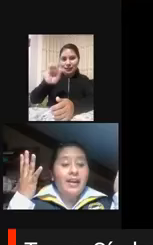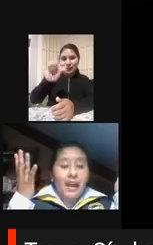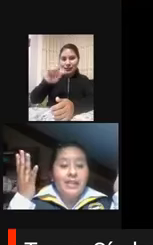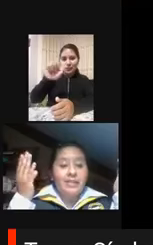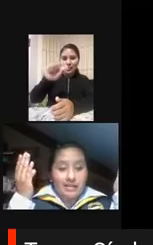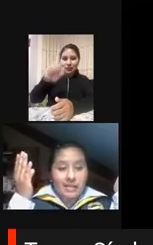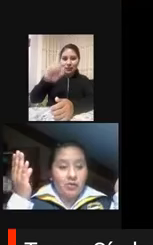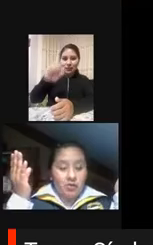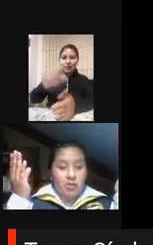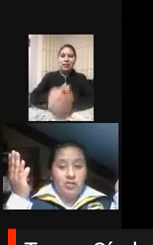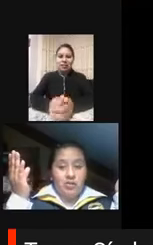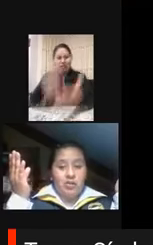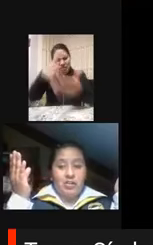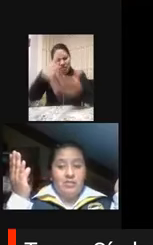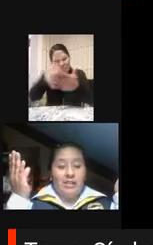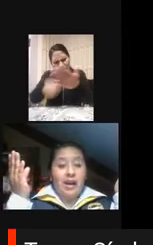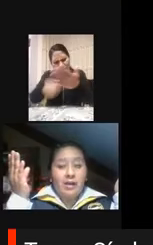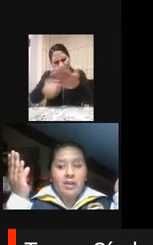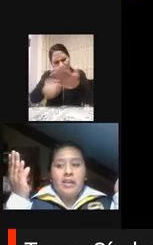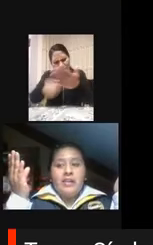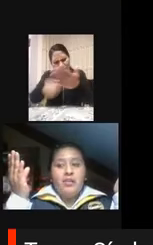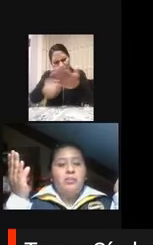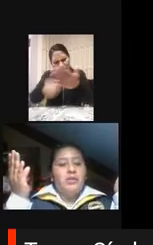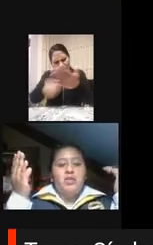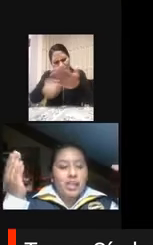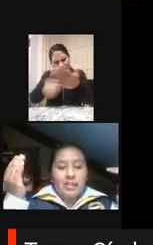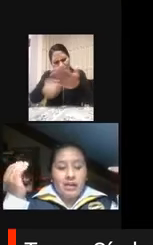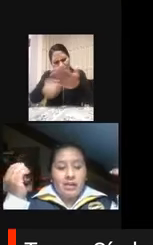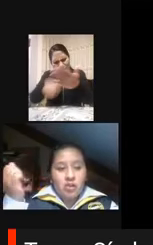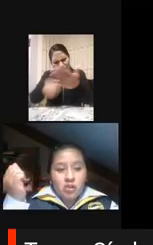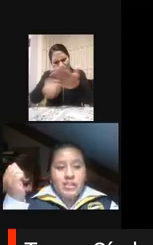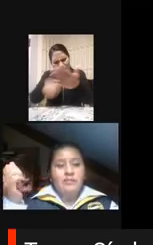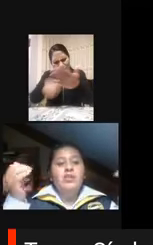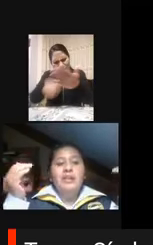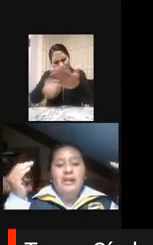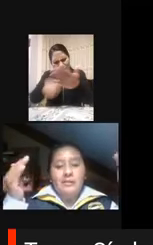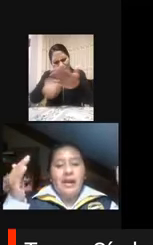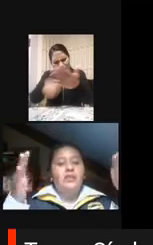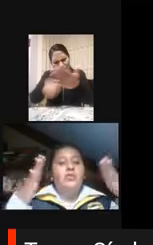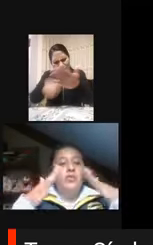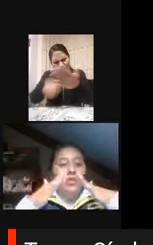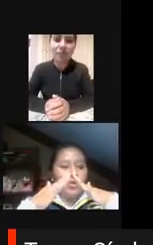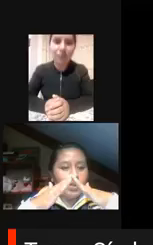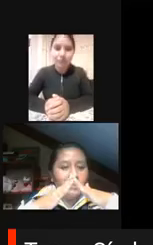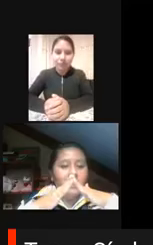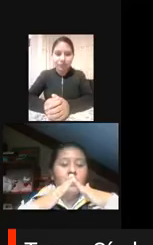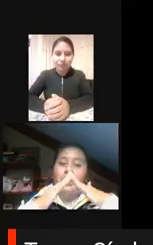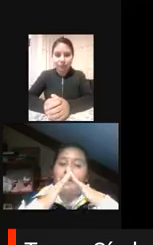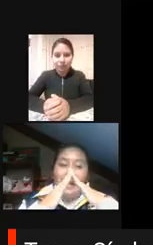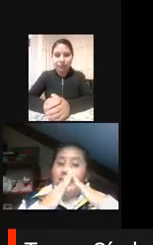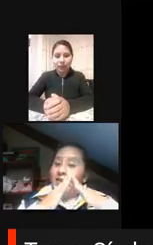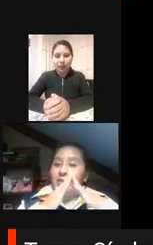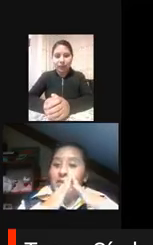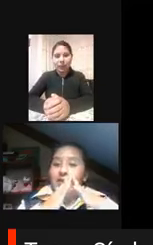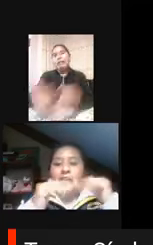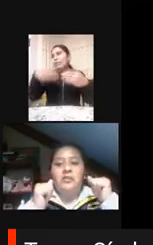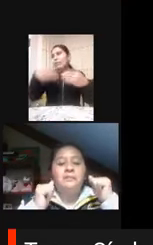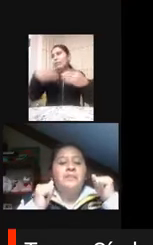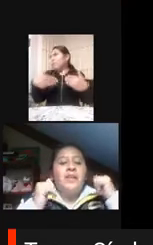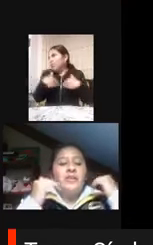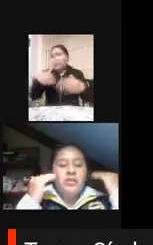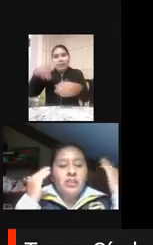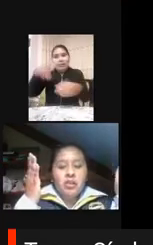descubrir qué habilidad tienen nuestros niños con síndrome de Down, ¿no? Pero no se trabaja solo, tenemos que trabajar conjuntamente con el padre de